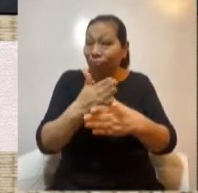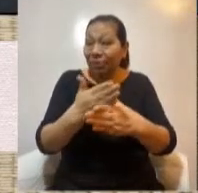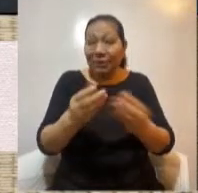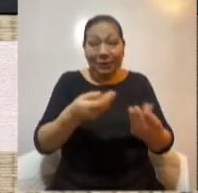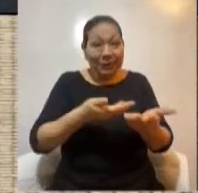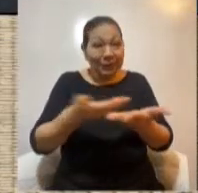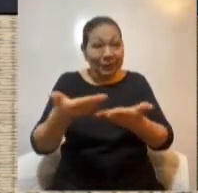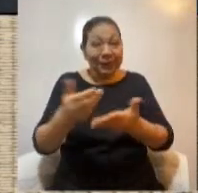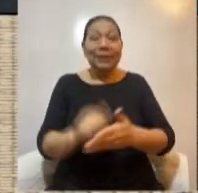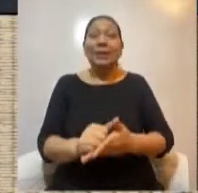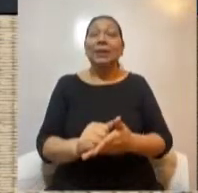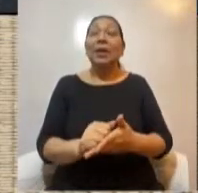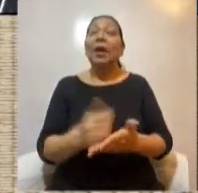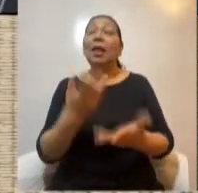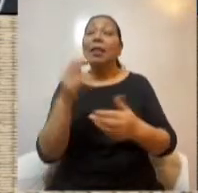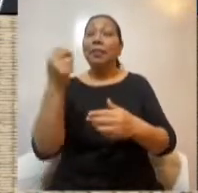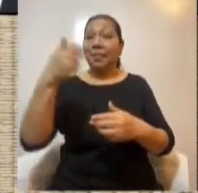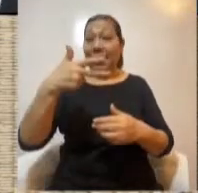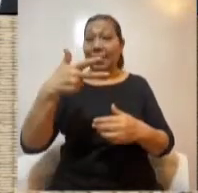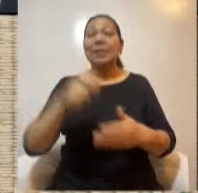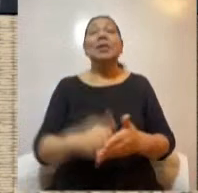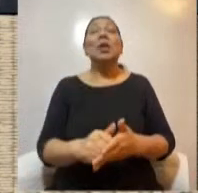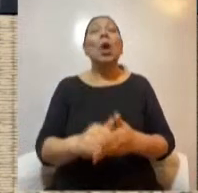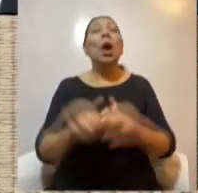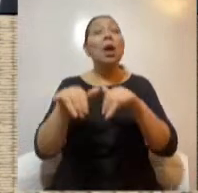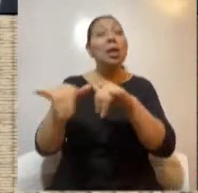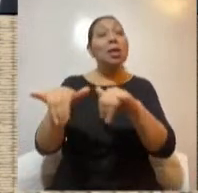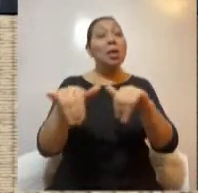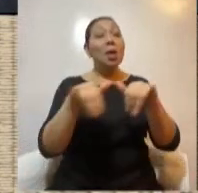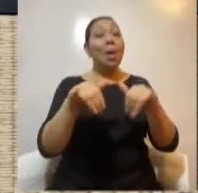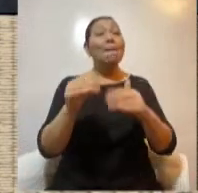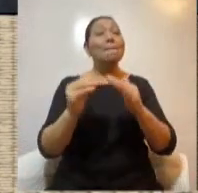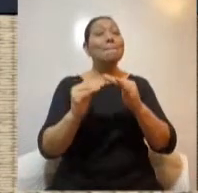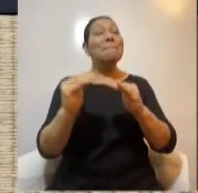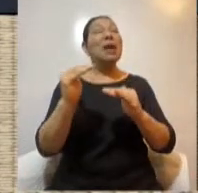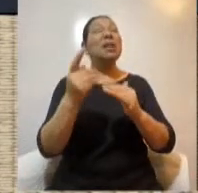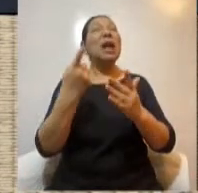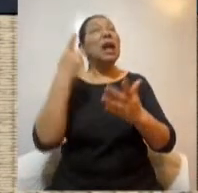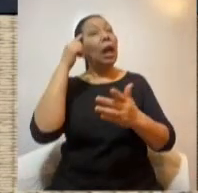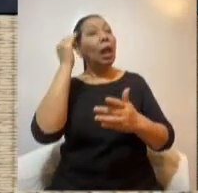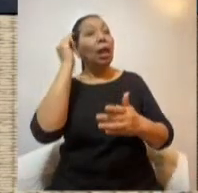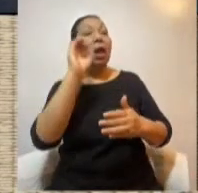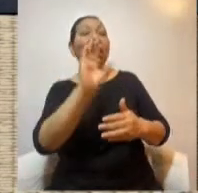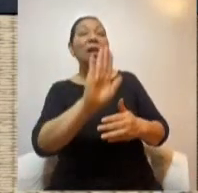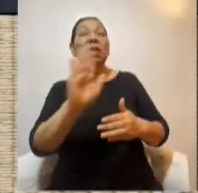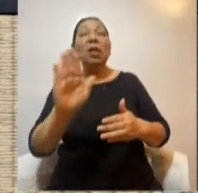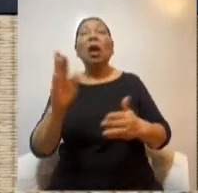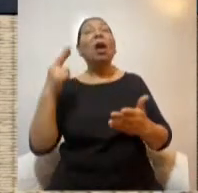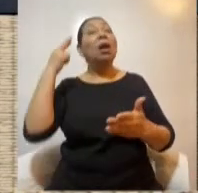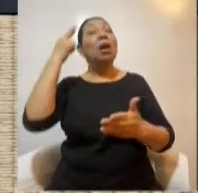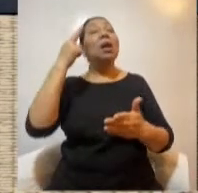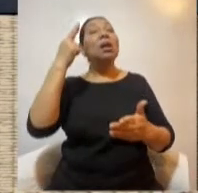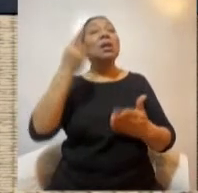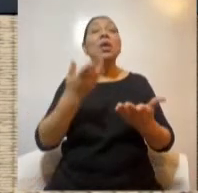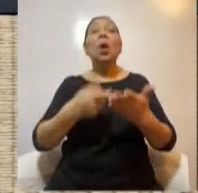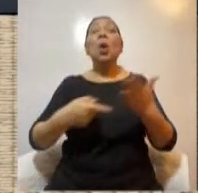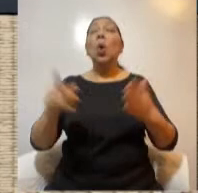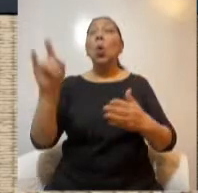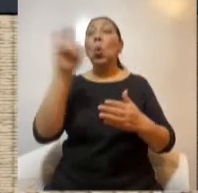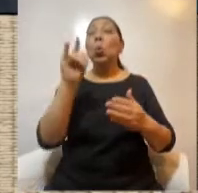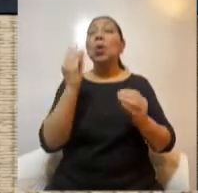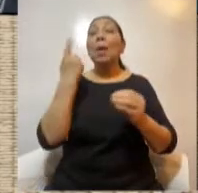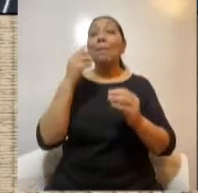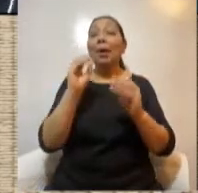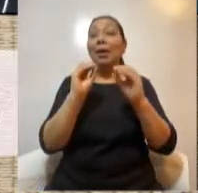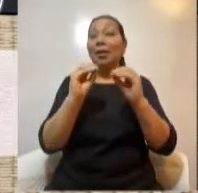repartir o se han repartido, y en tercer lugar, igualdad en base a qué criterio, es decir, qué razones estamos